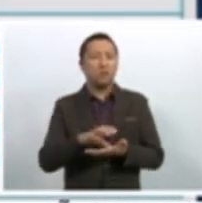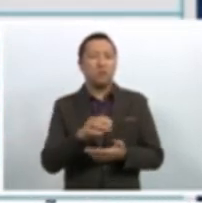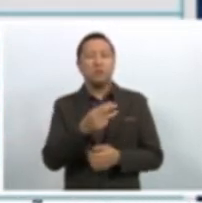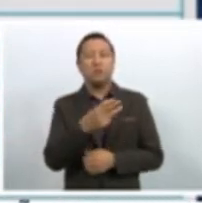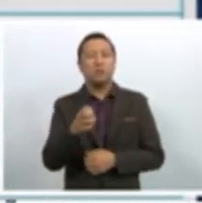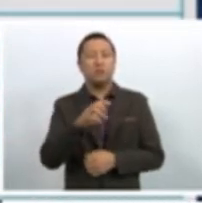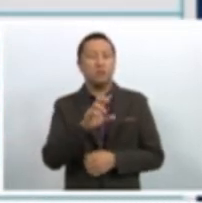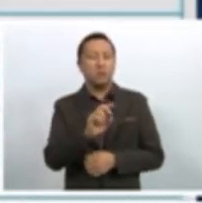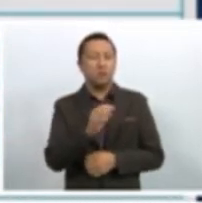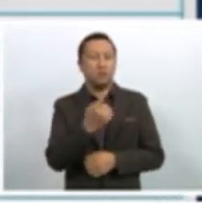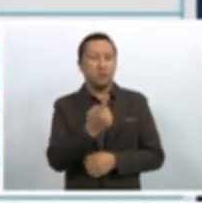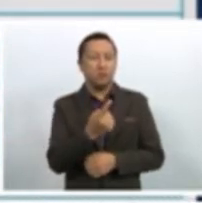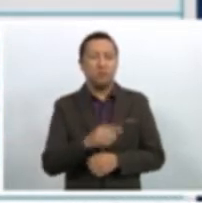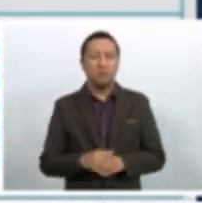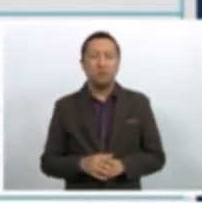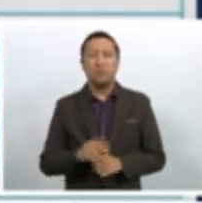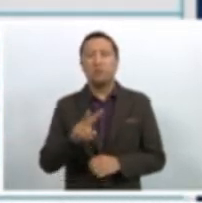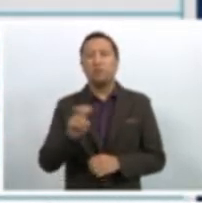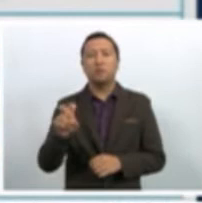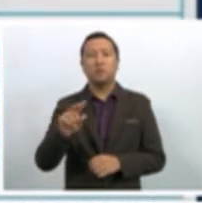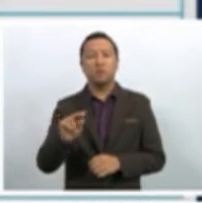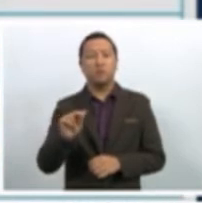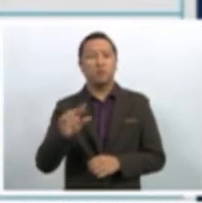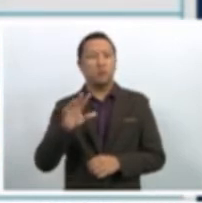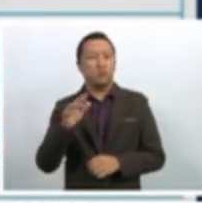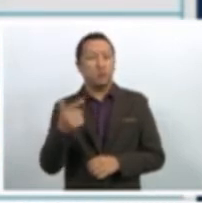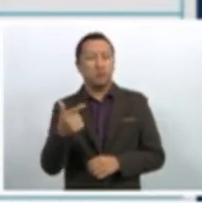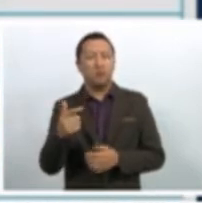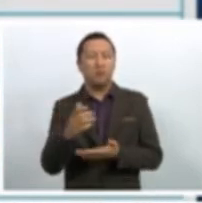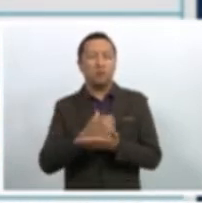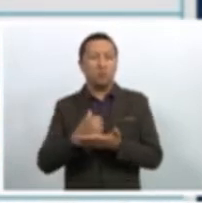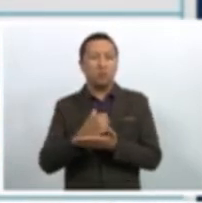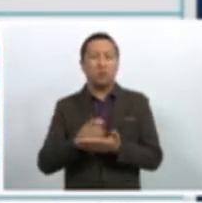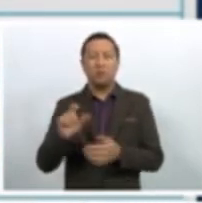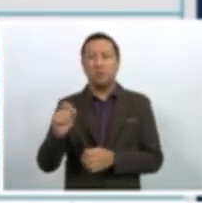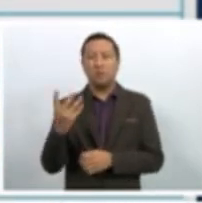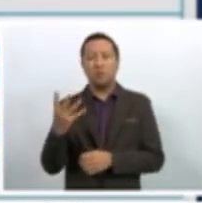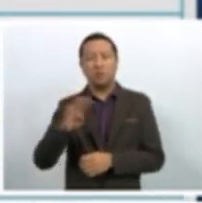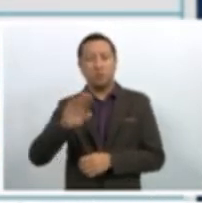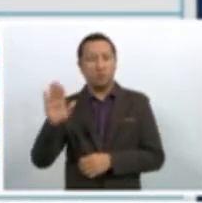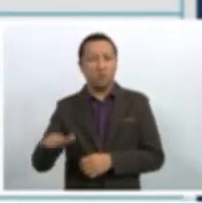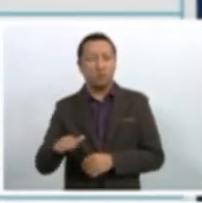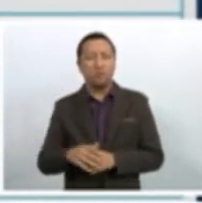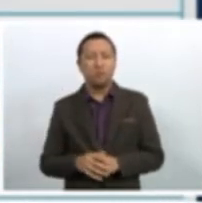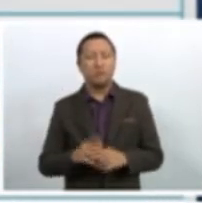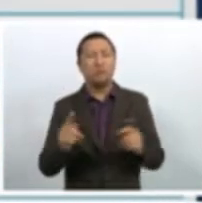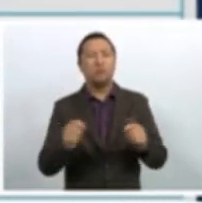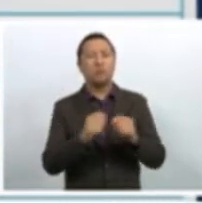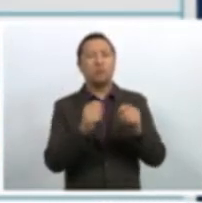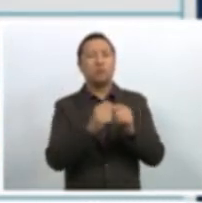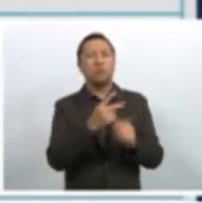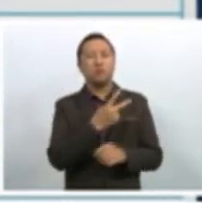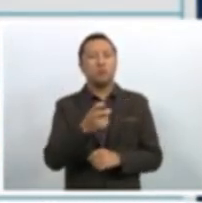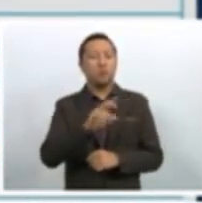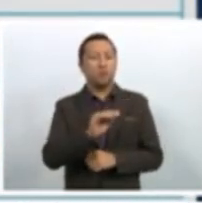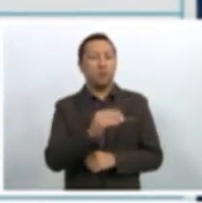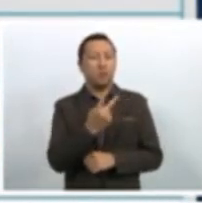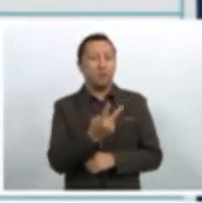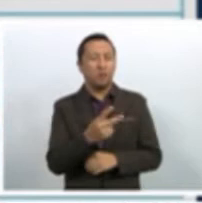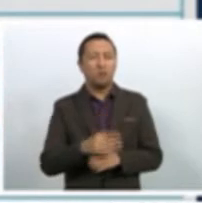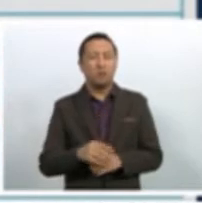a 331, de los cuales 287 ya se recuperaron y 24 fallecieron. Tulum suma un total de 292